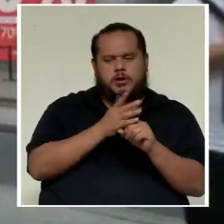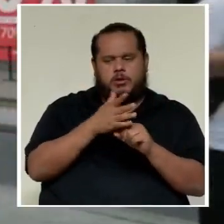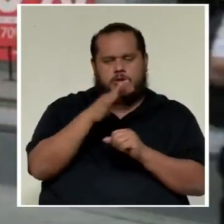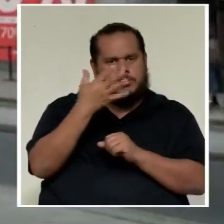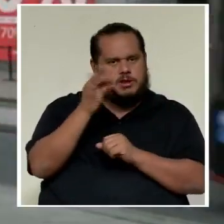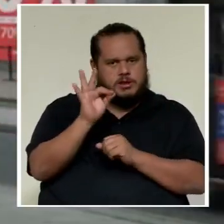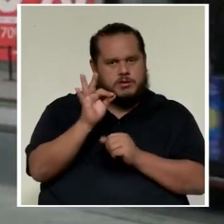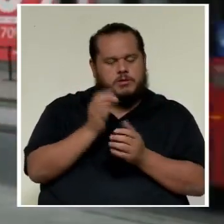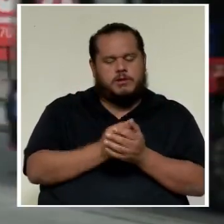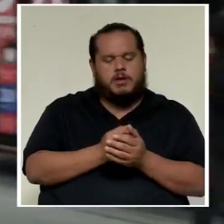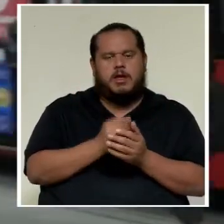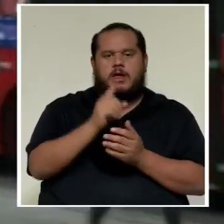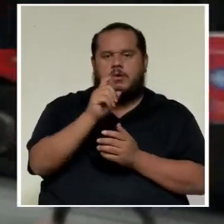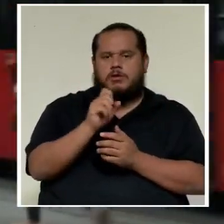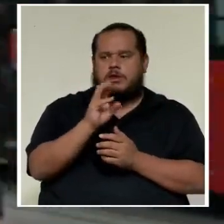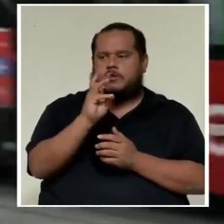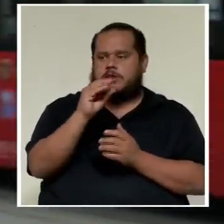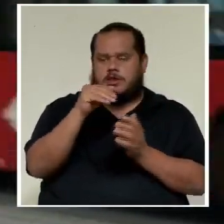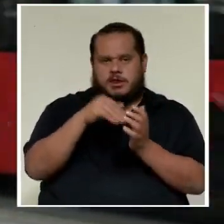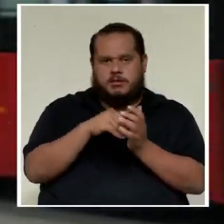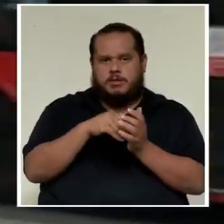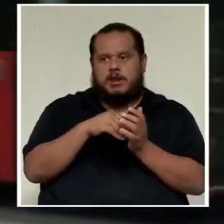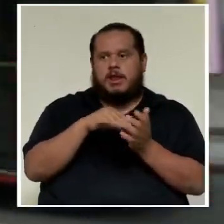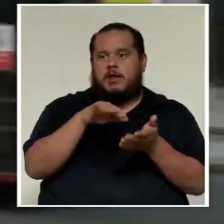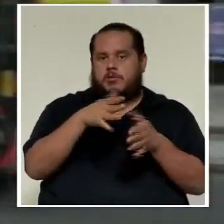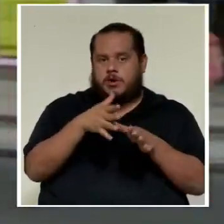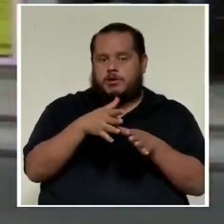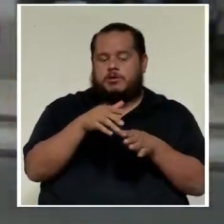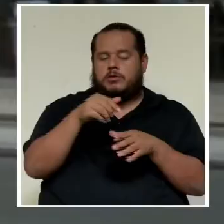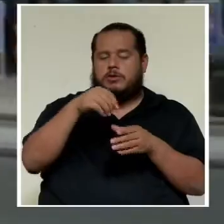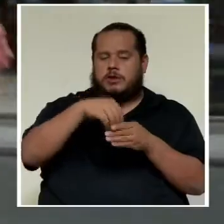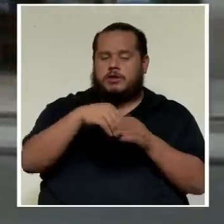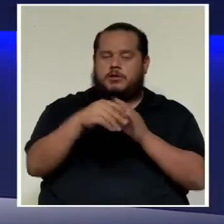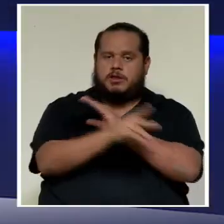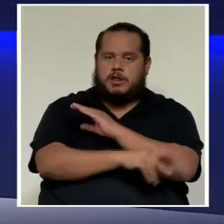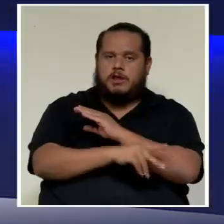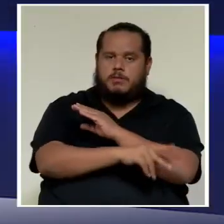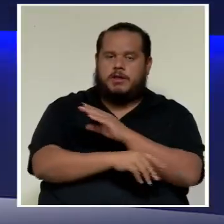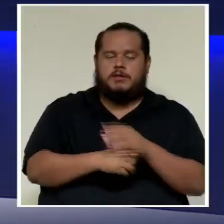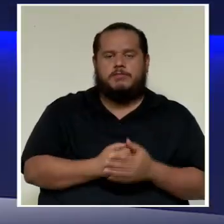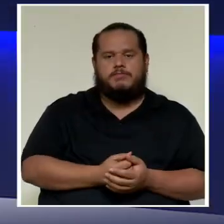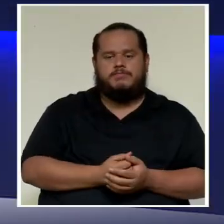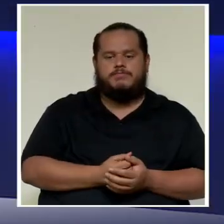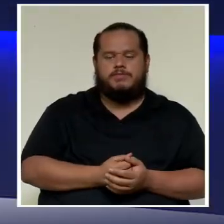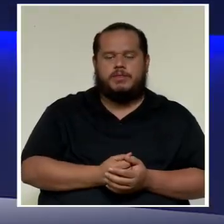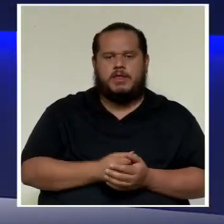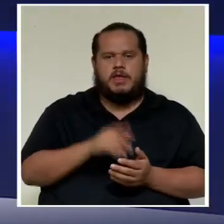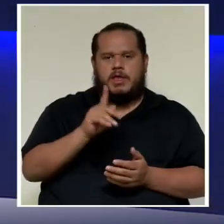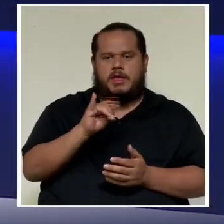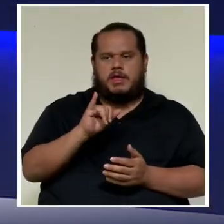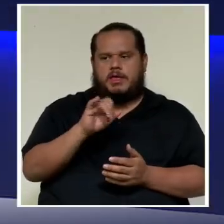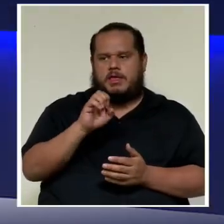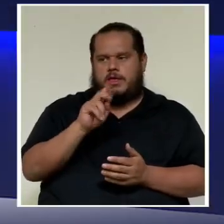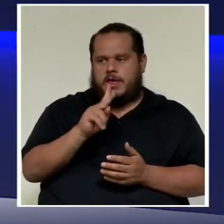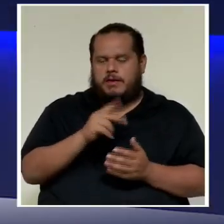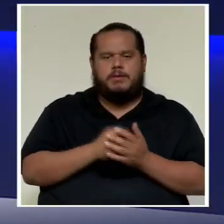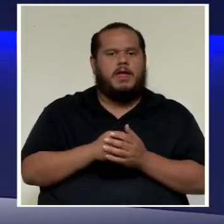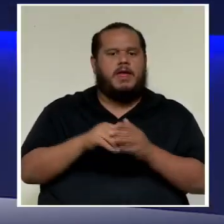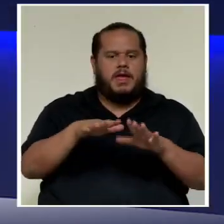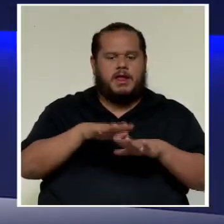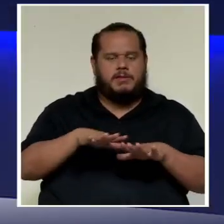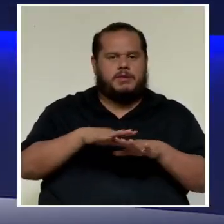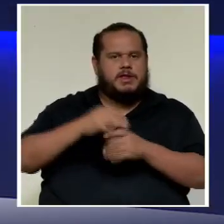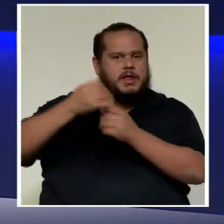COVID-19, con 160.000 muertos en el país. En Kiev, el ambiente es de protesta por